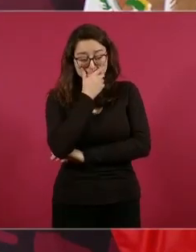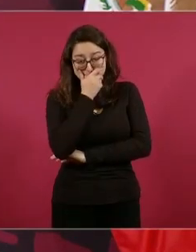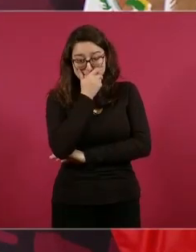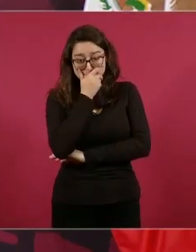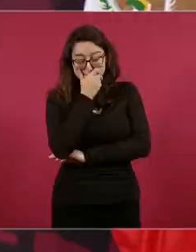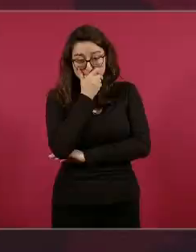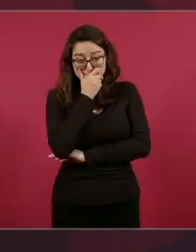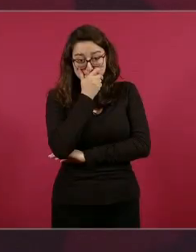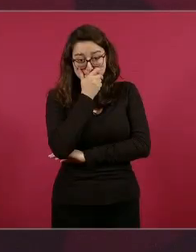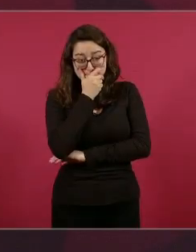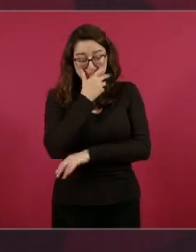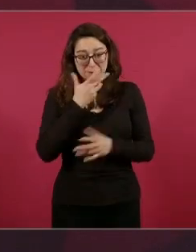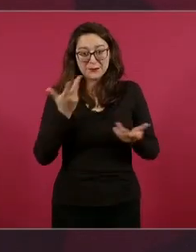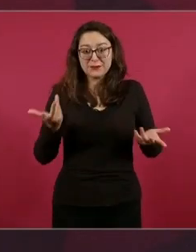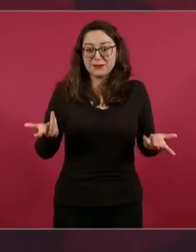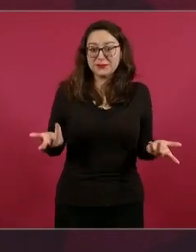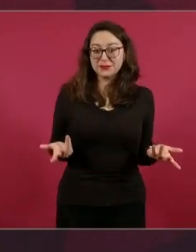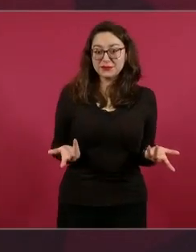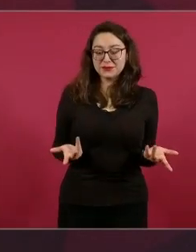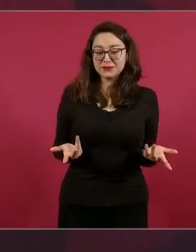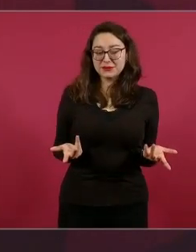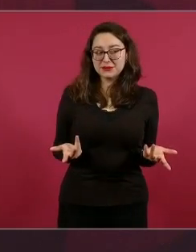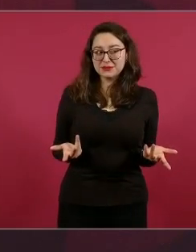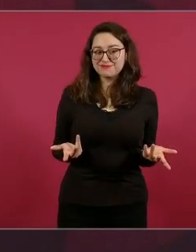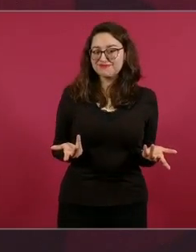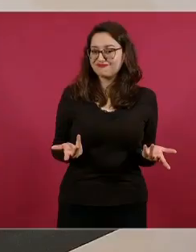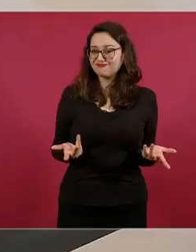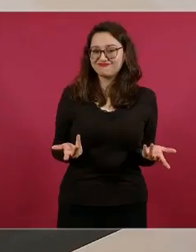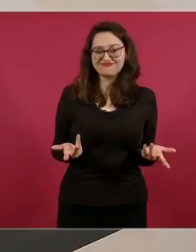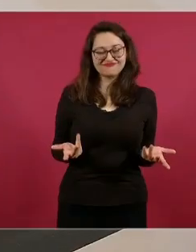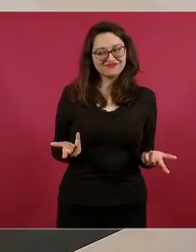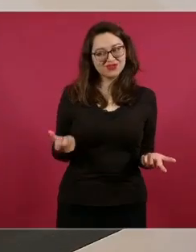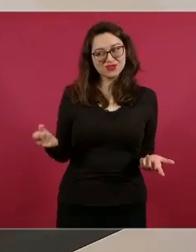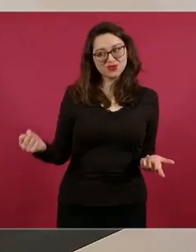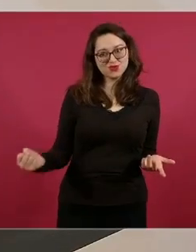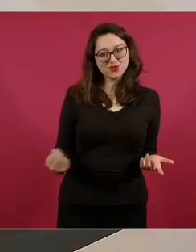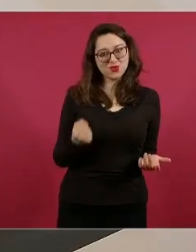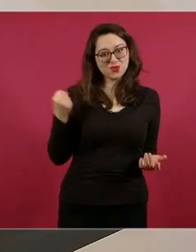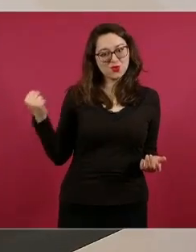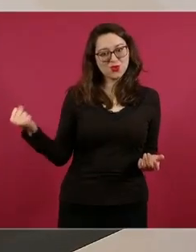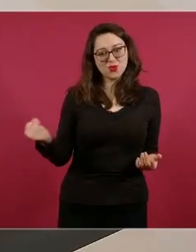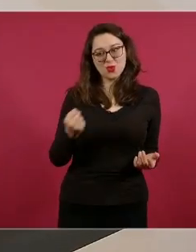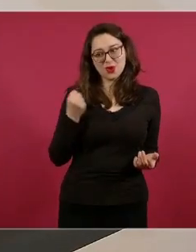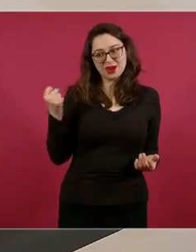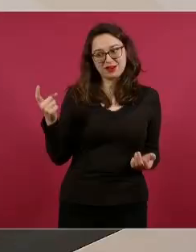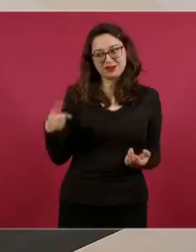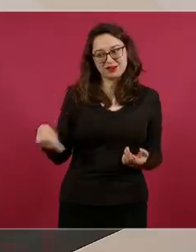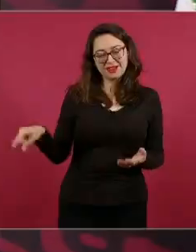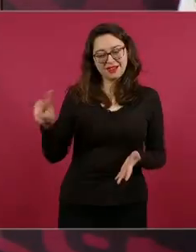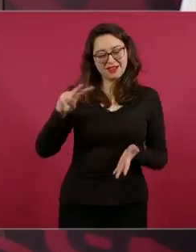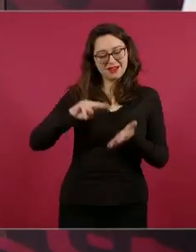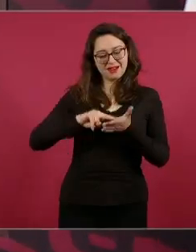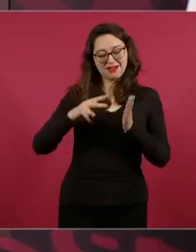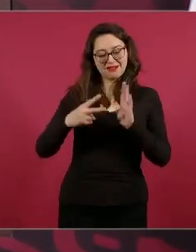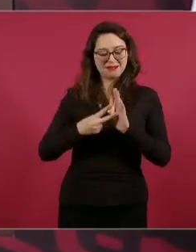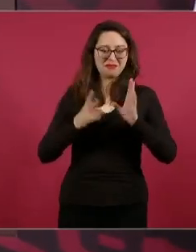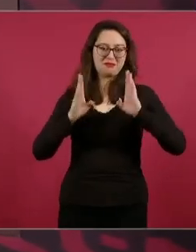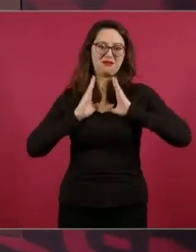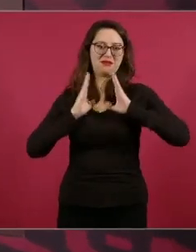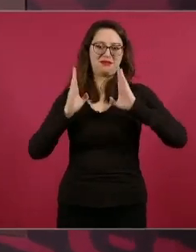Imagínense la ventaja que fue el encontrar a los ingenieros